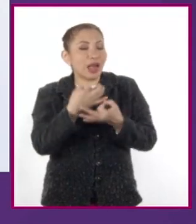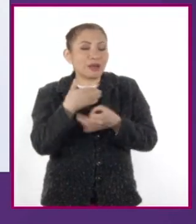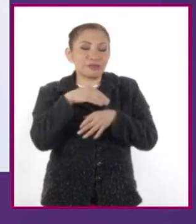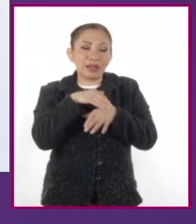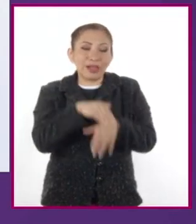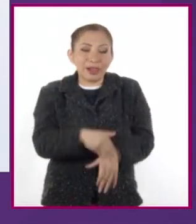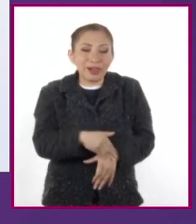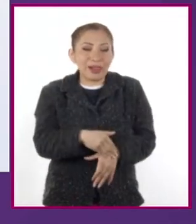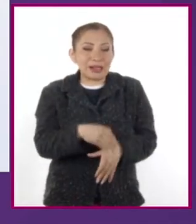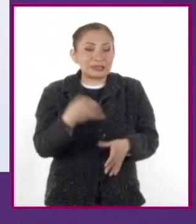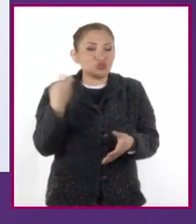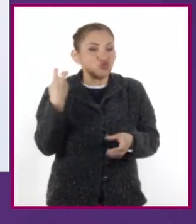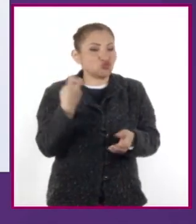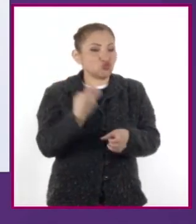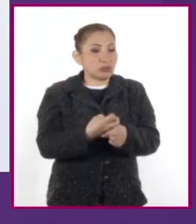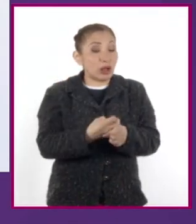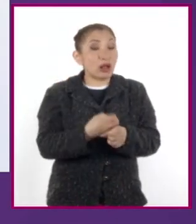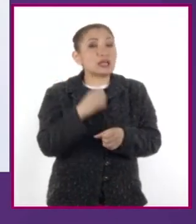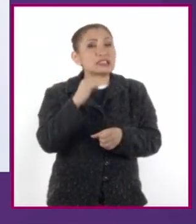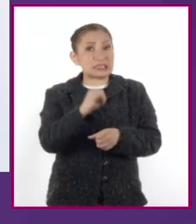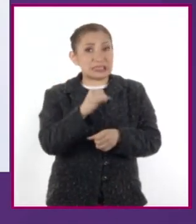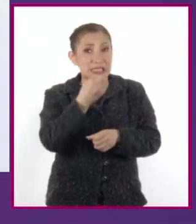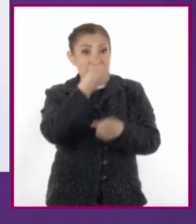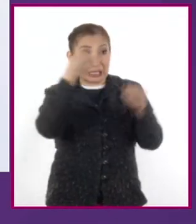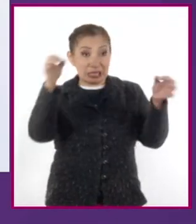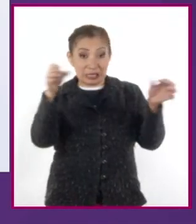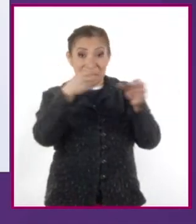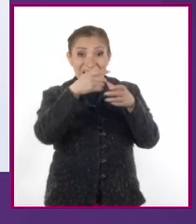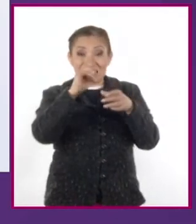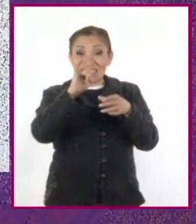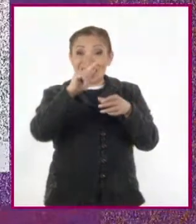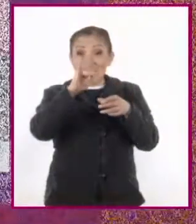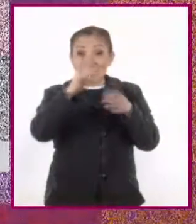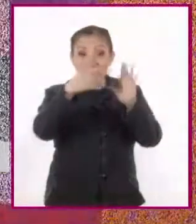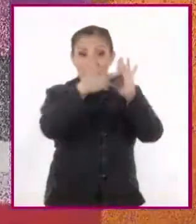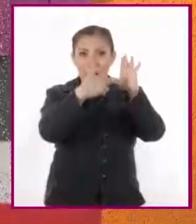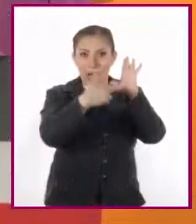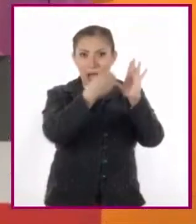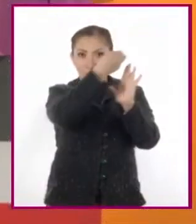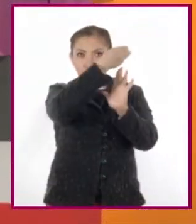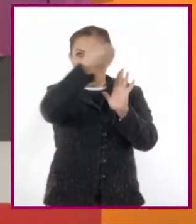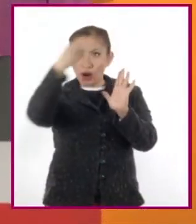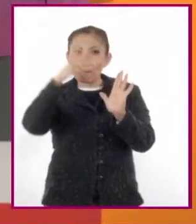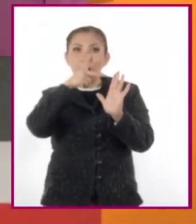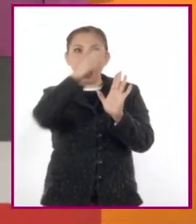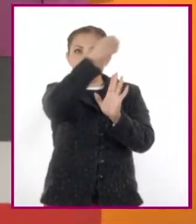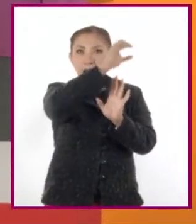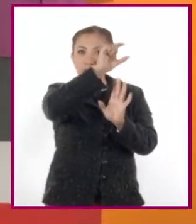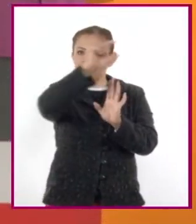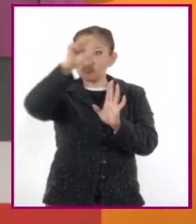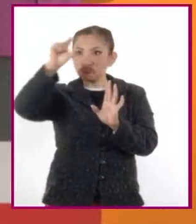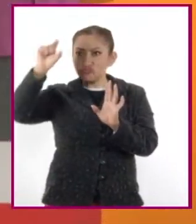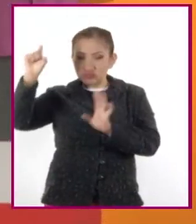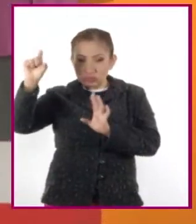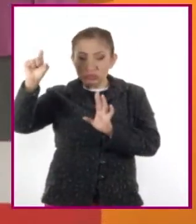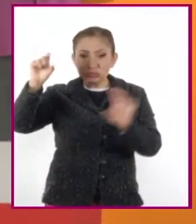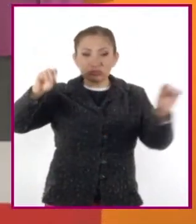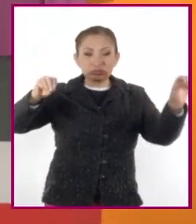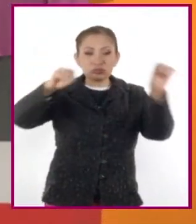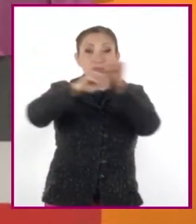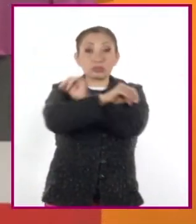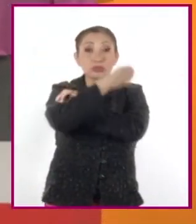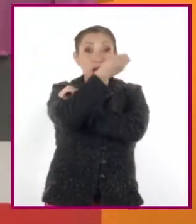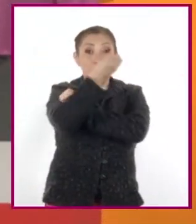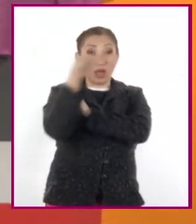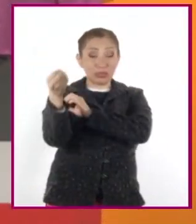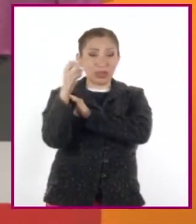obediente acero. De acuerdo con la sintaxis que indican las reglas en que se ordenan las palabras en la oración, esta